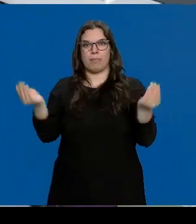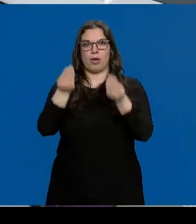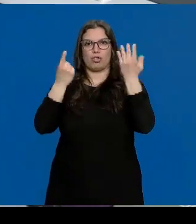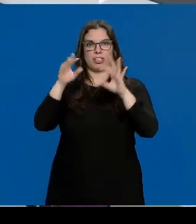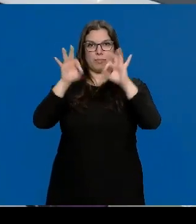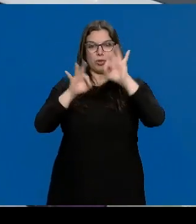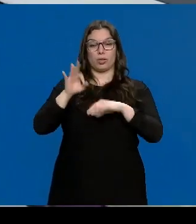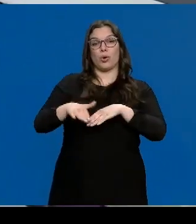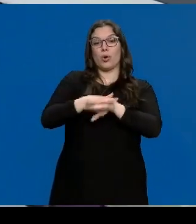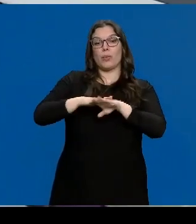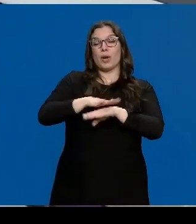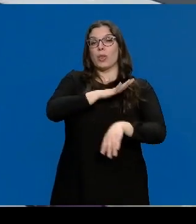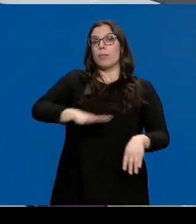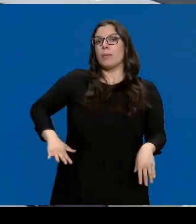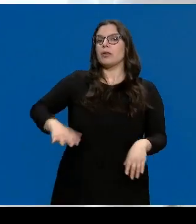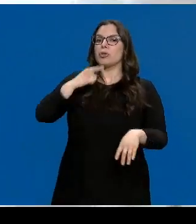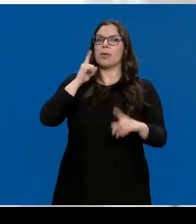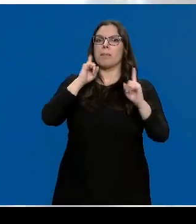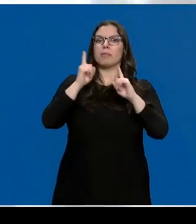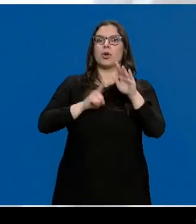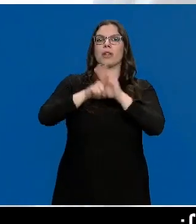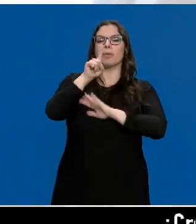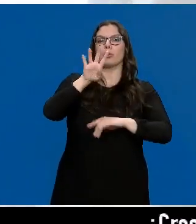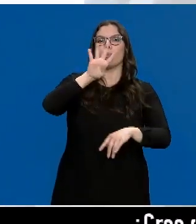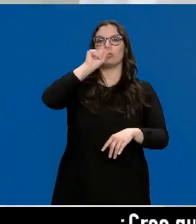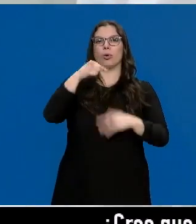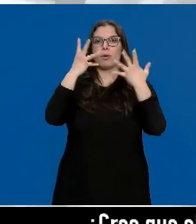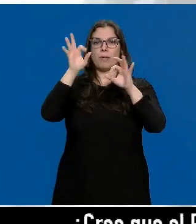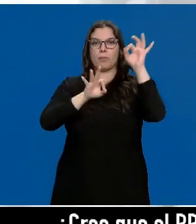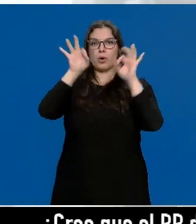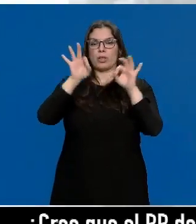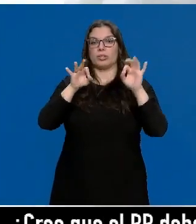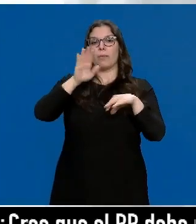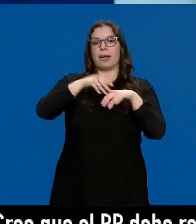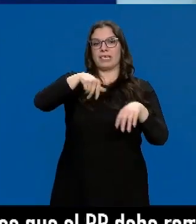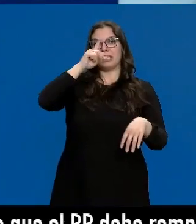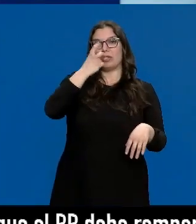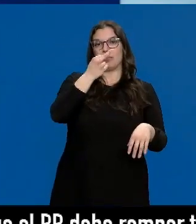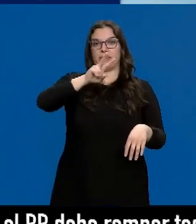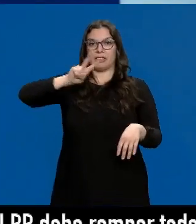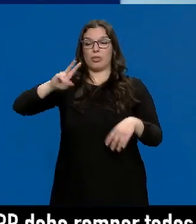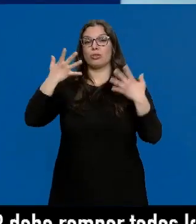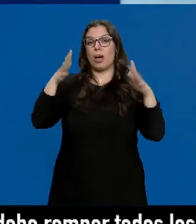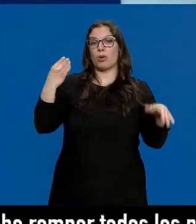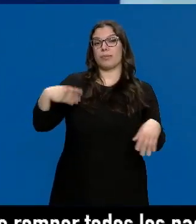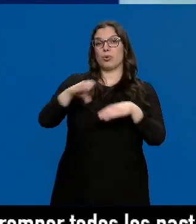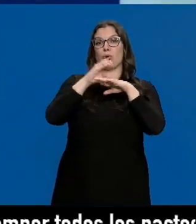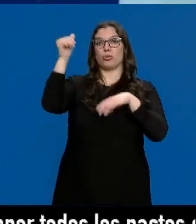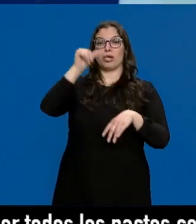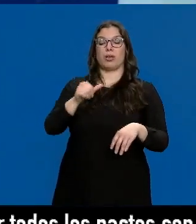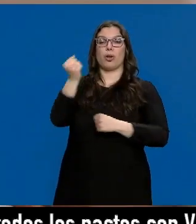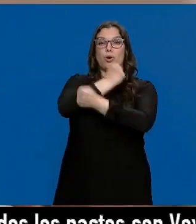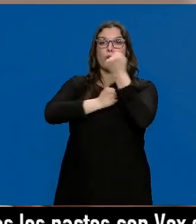regional mantiene de momento una previsión de crecimiento del 4,9% en 2022, aunque el propio consejero de